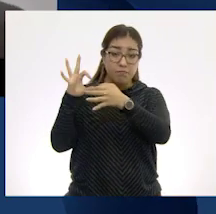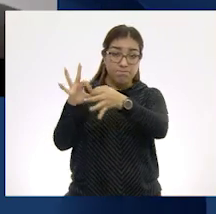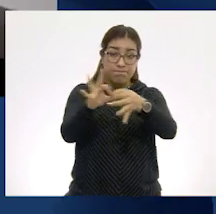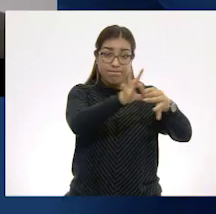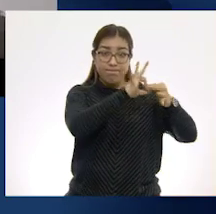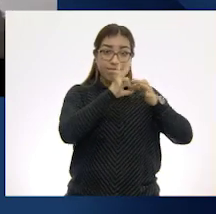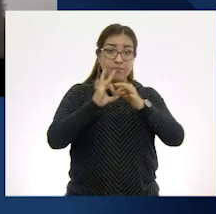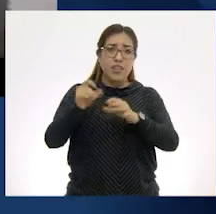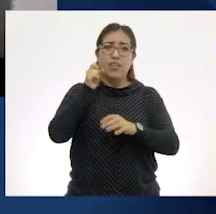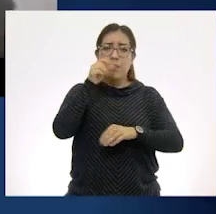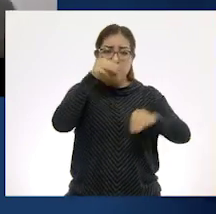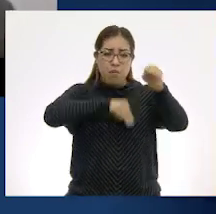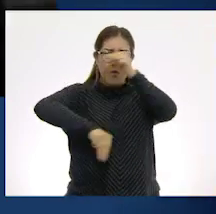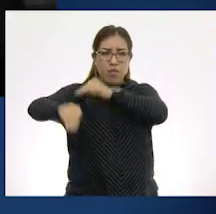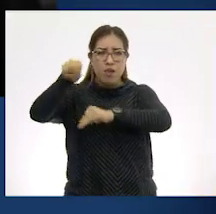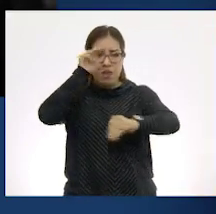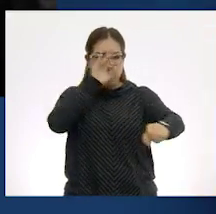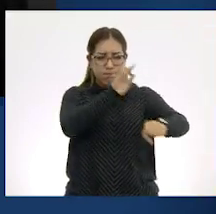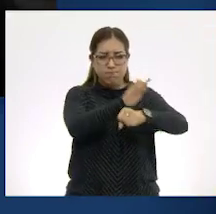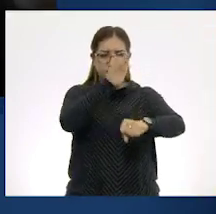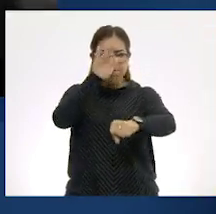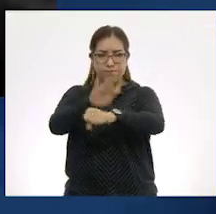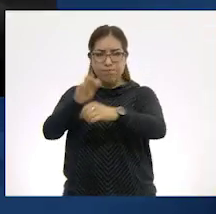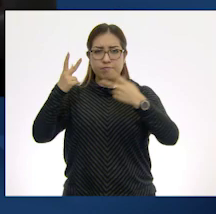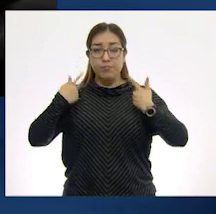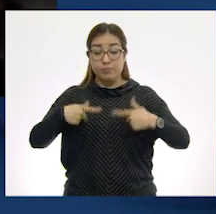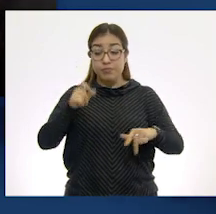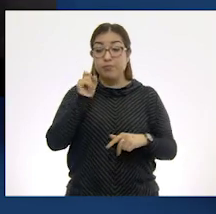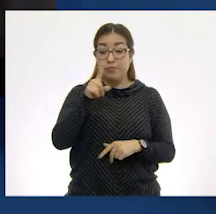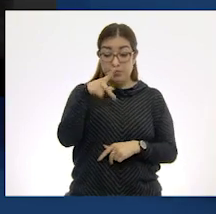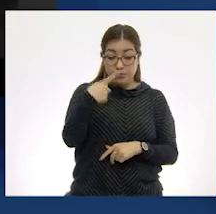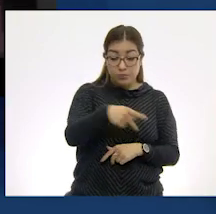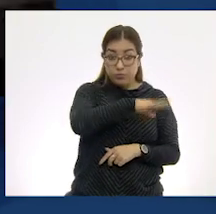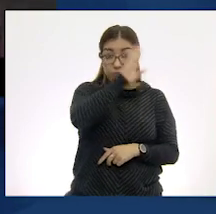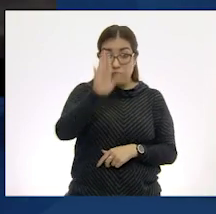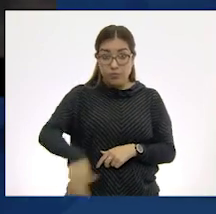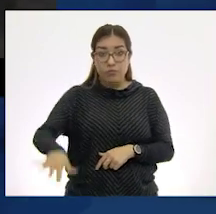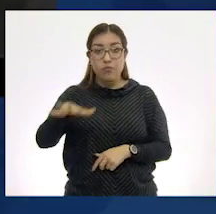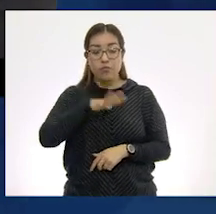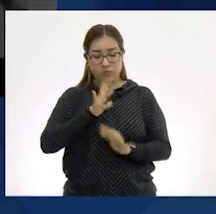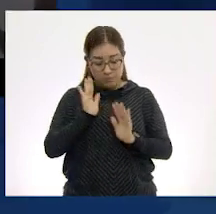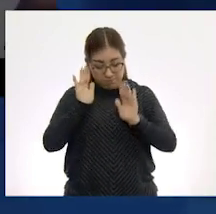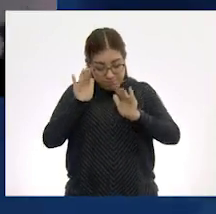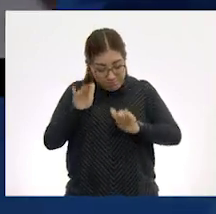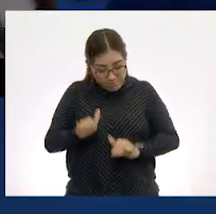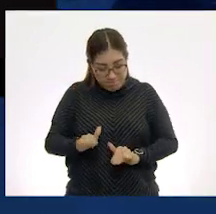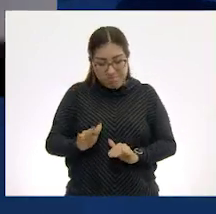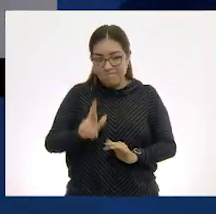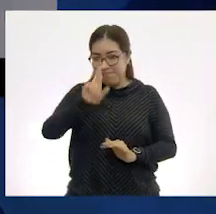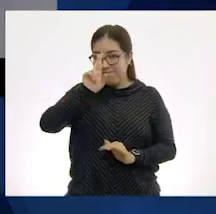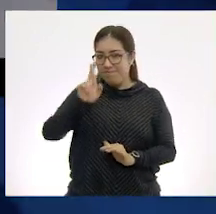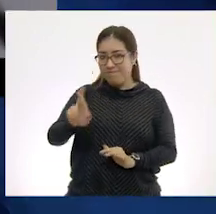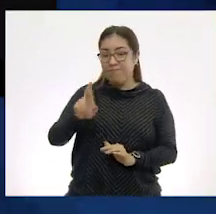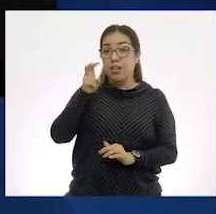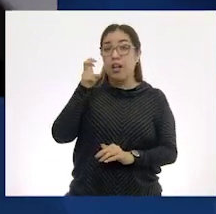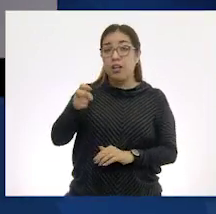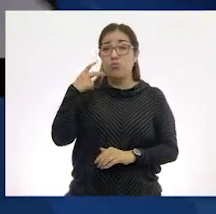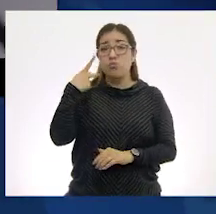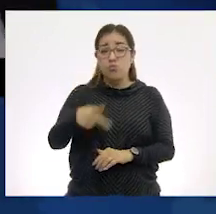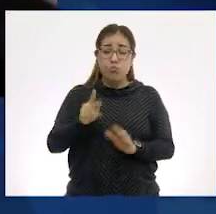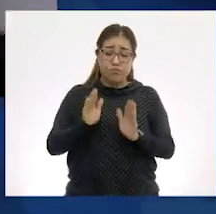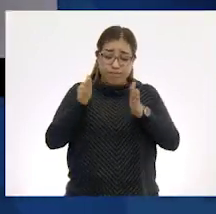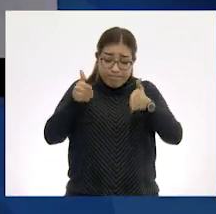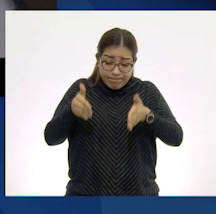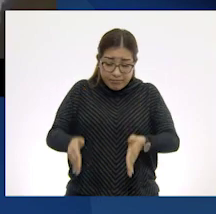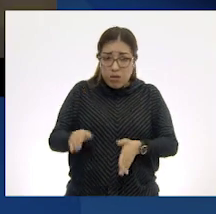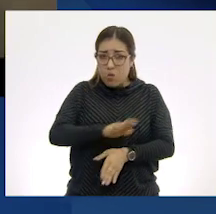ofrecer seguridad a su pueblo, en su muerte también goza de un tributo único. miles de combatientes resguardan su descanso